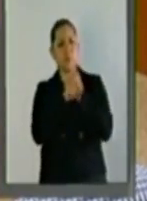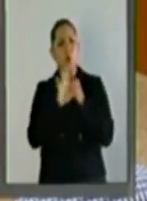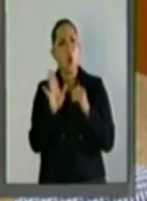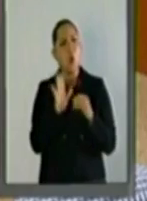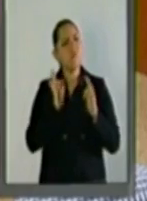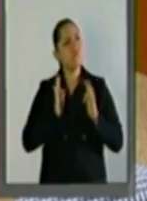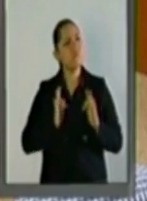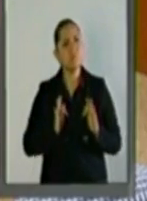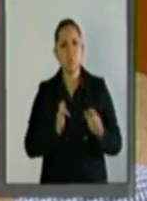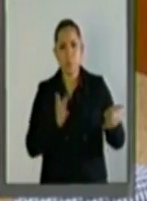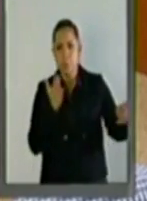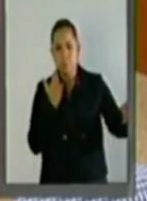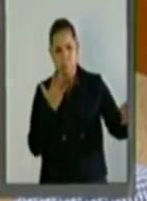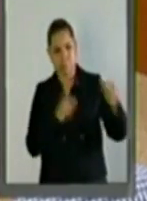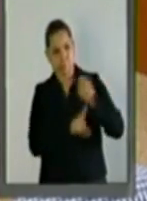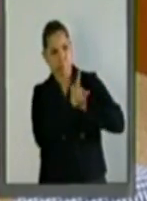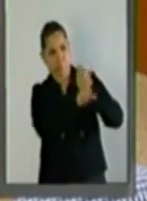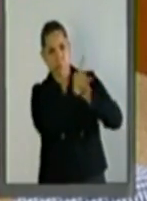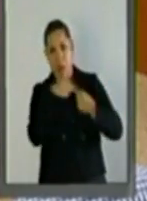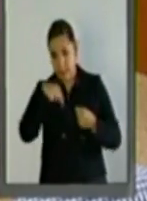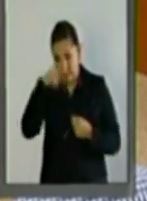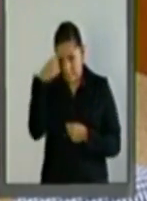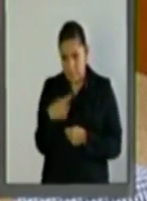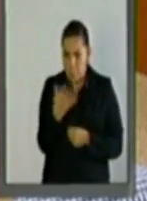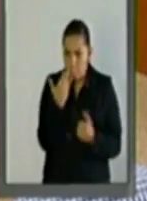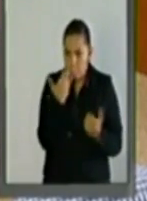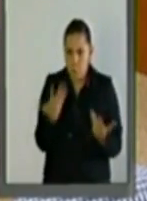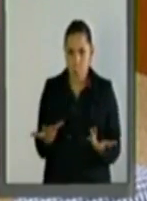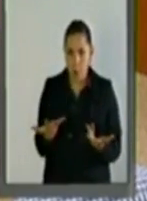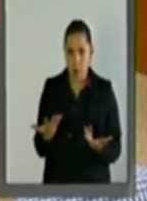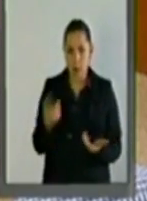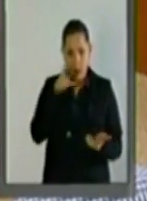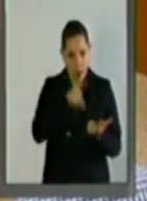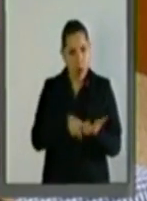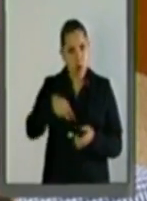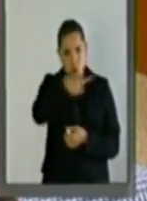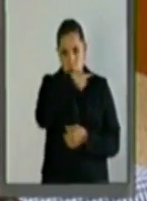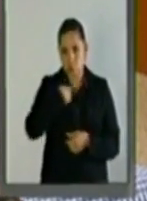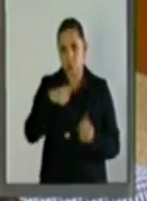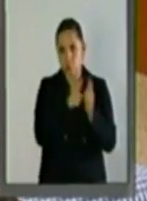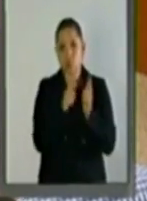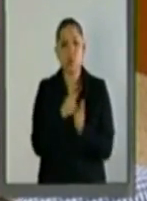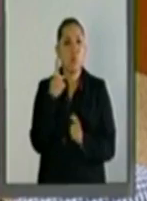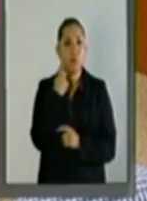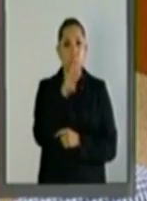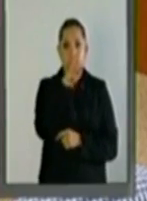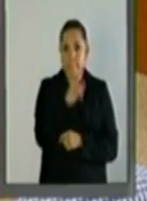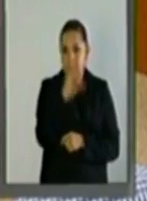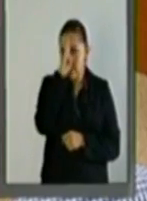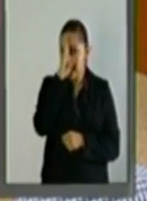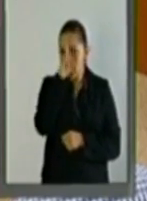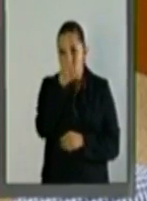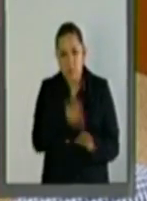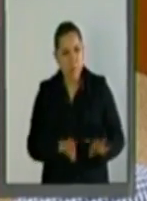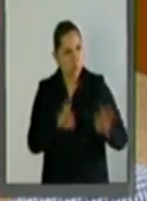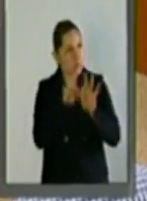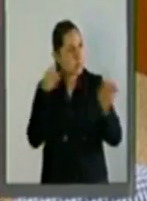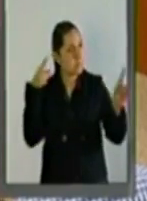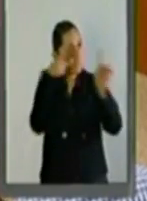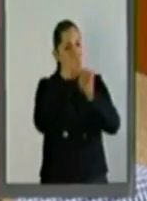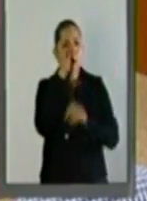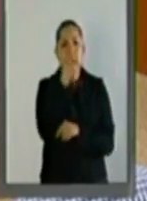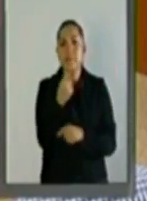no la estamos viviendo. Y la premisa fundamental que comparte el PRI con todas nuestras compañeras y compañeros es el diálogo,